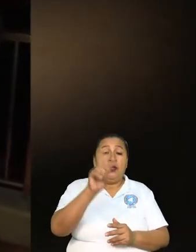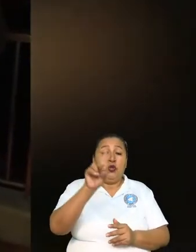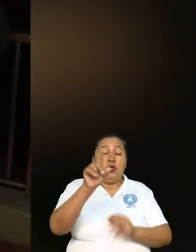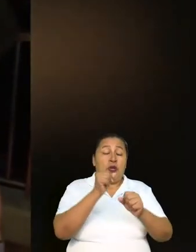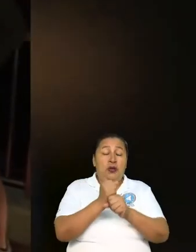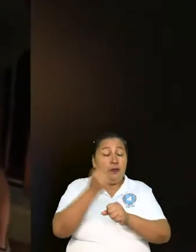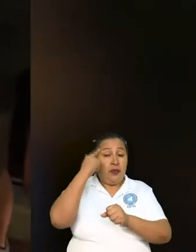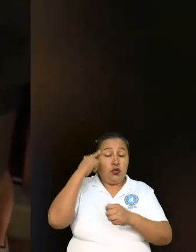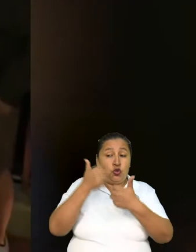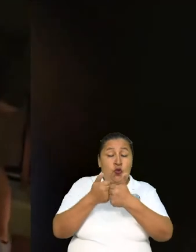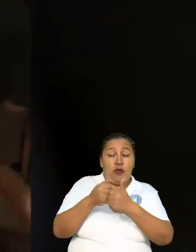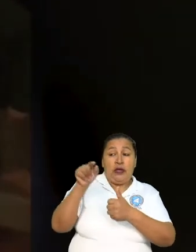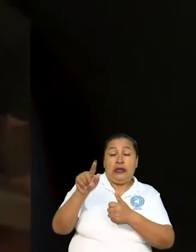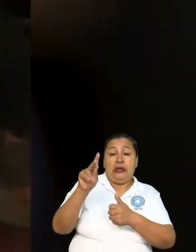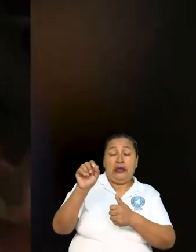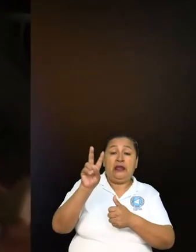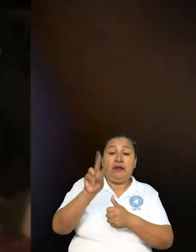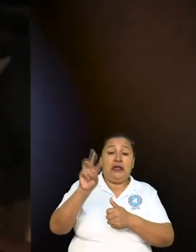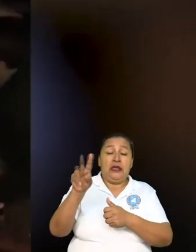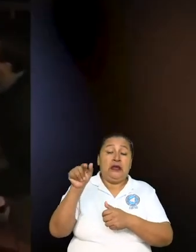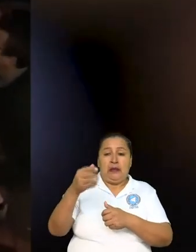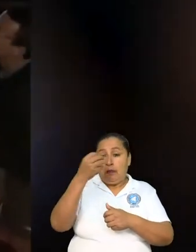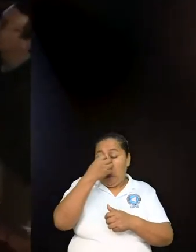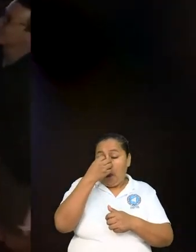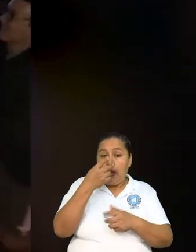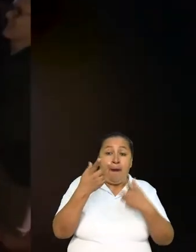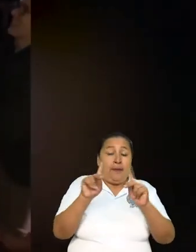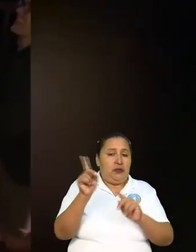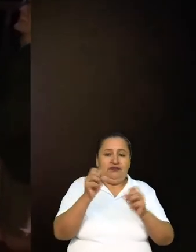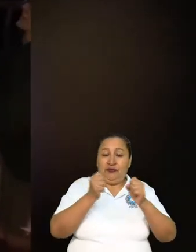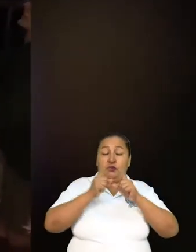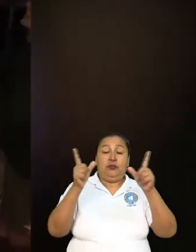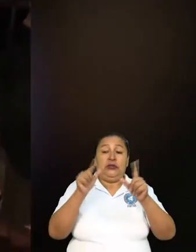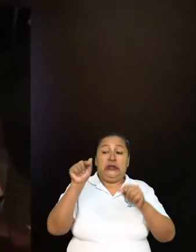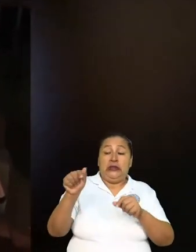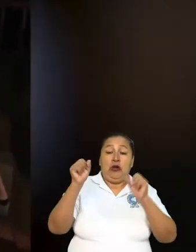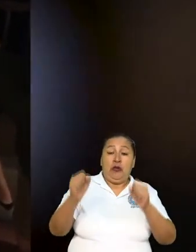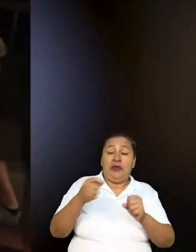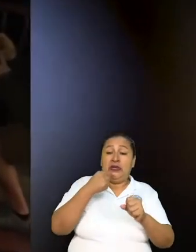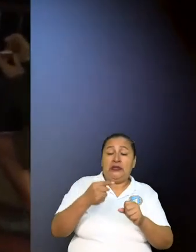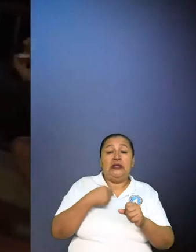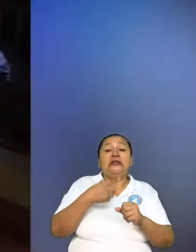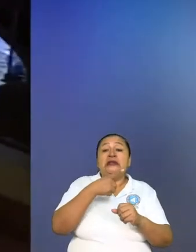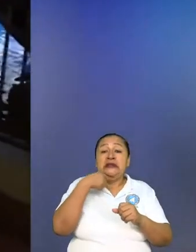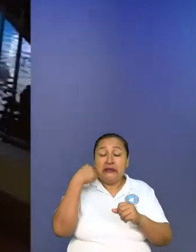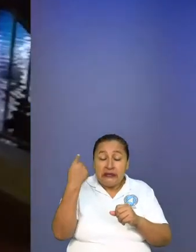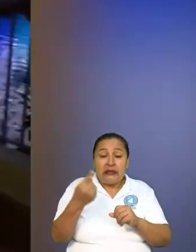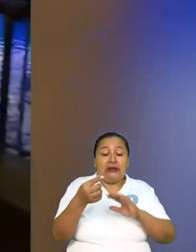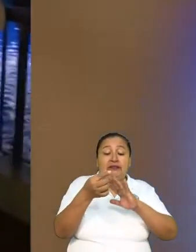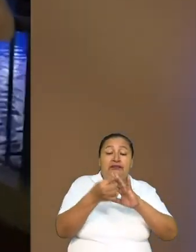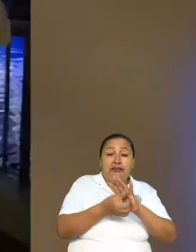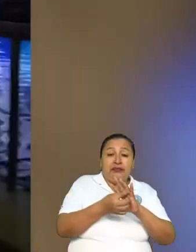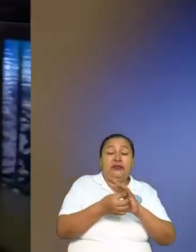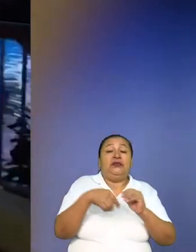novio Kay, de 23, le estaba gastando una broma, pero para su sorpresa resultó que el chico le estaba proponiendo matrimonio. En